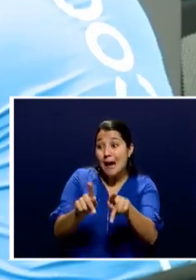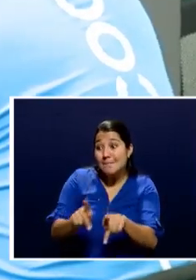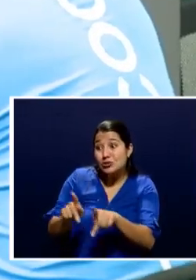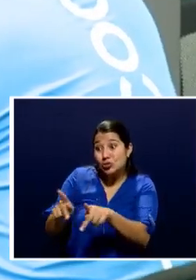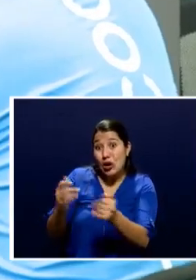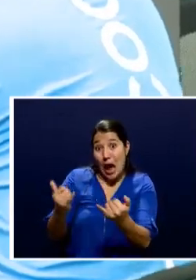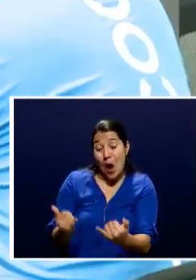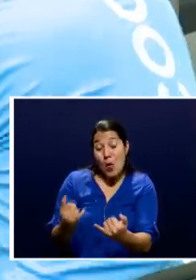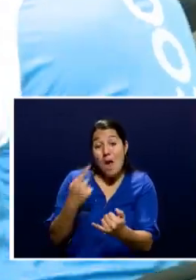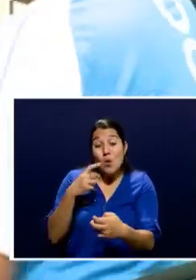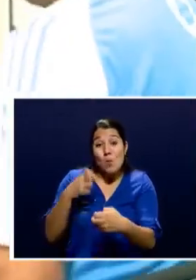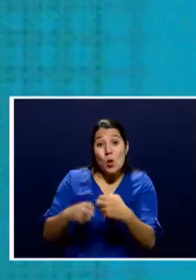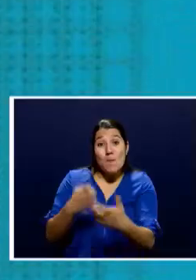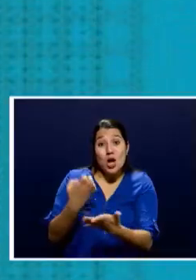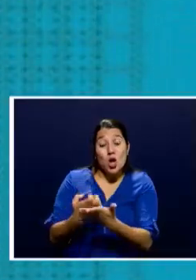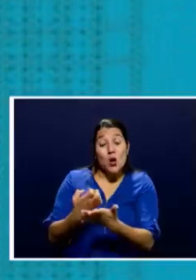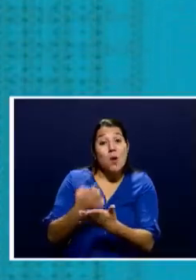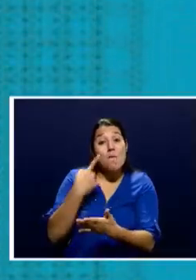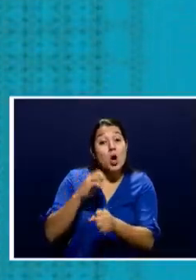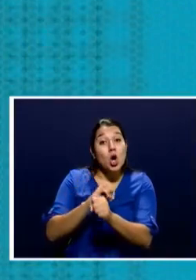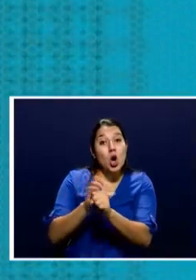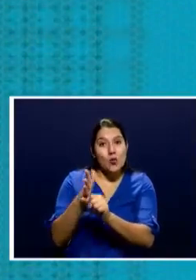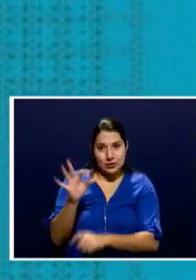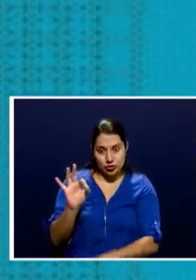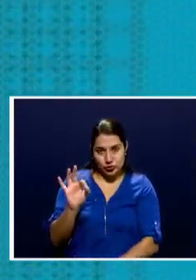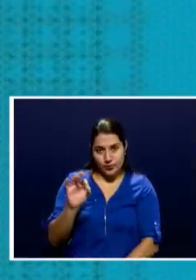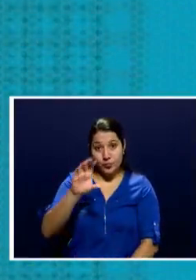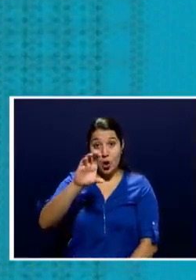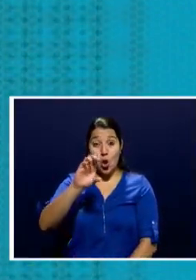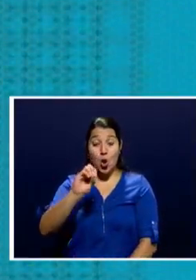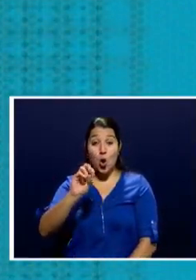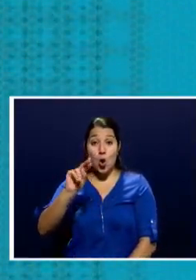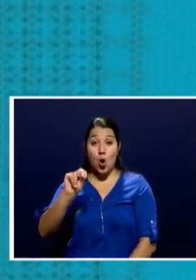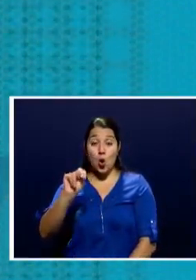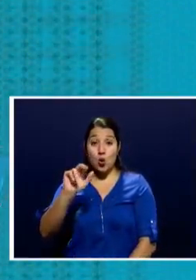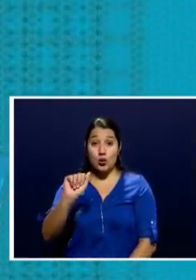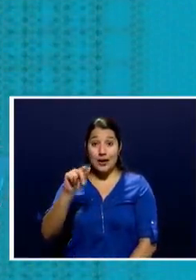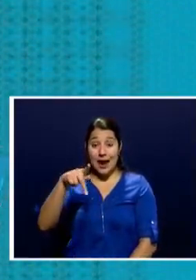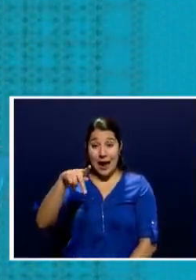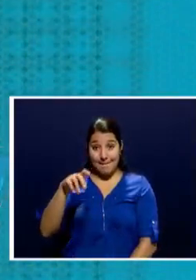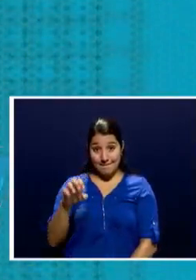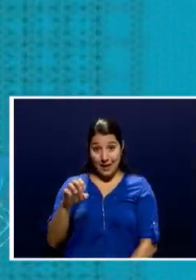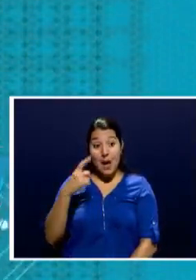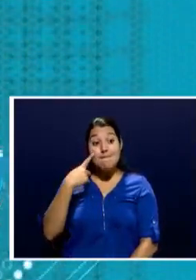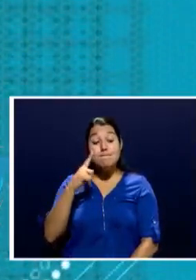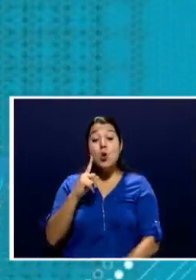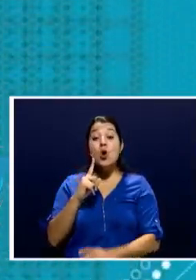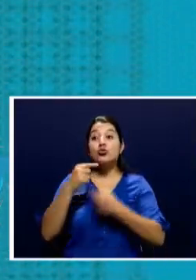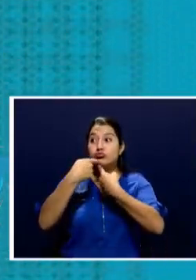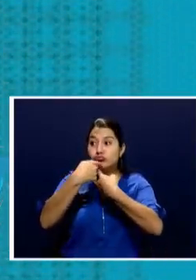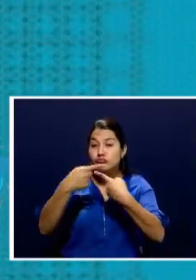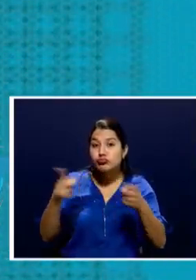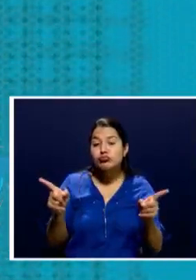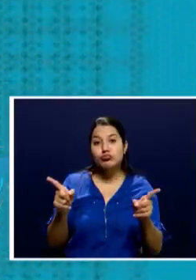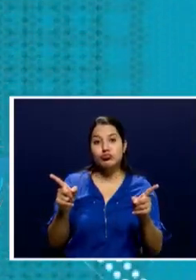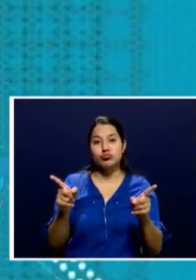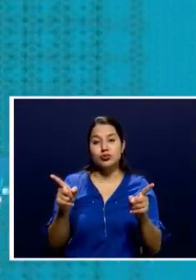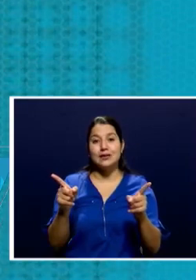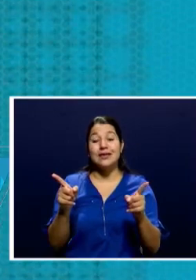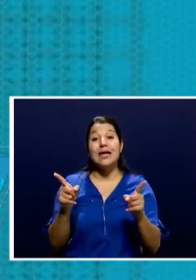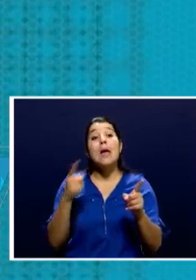generada por el COVID-19. CONAPE, en atención a lo indicado en la directriz 075, la cual va dirigida